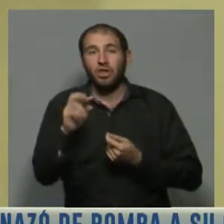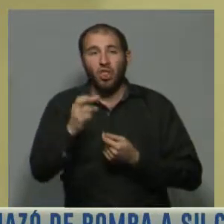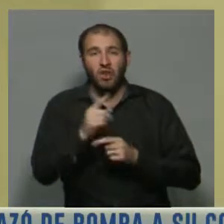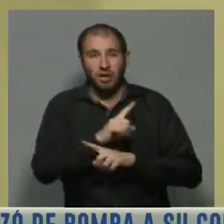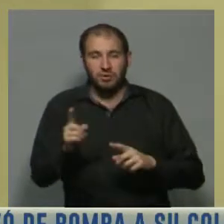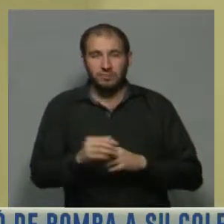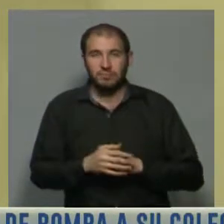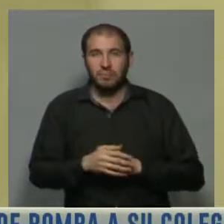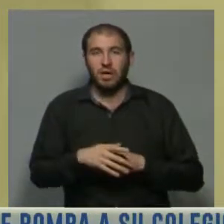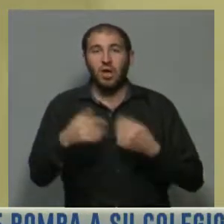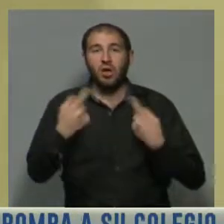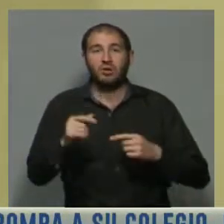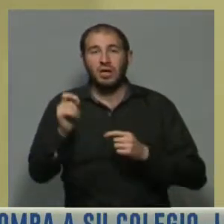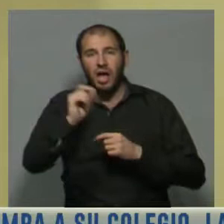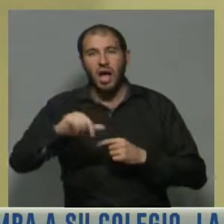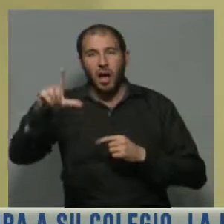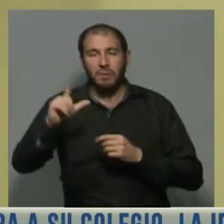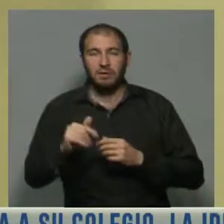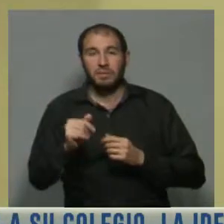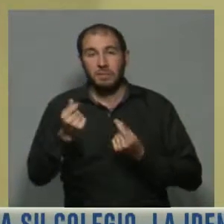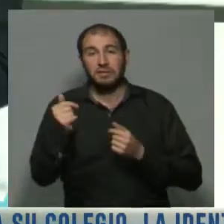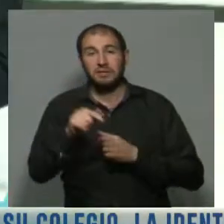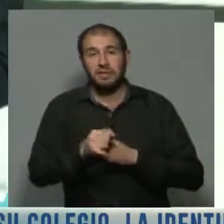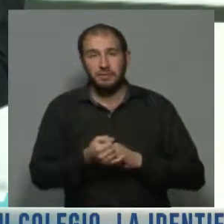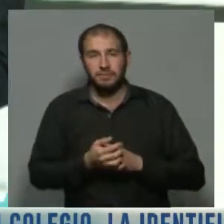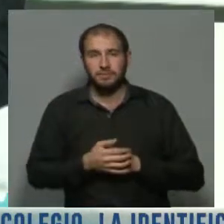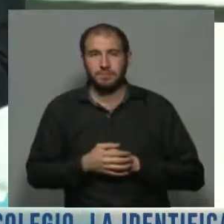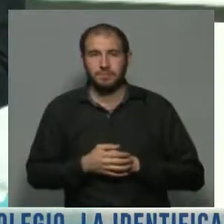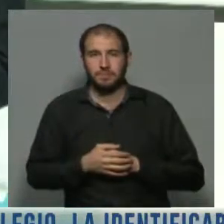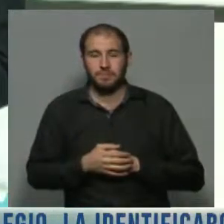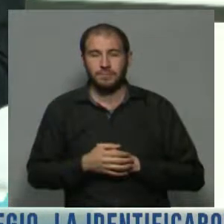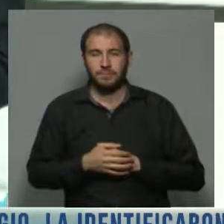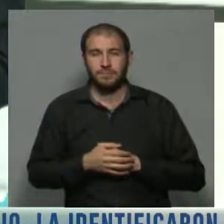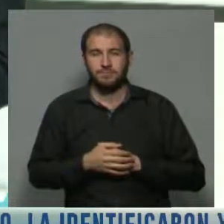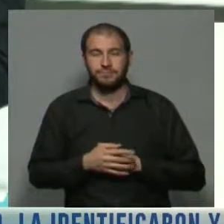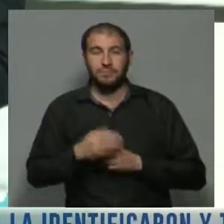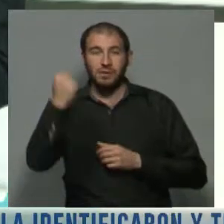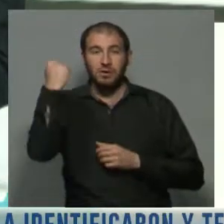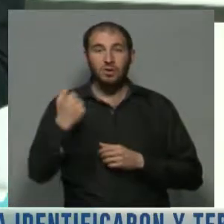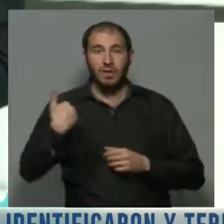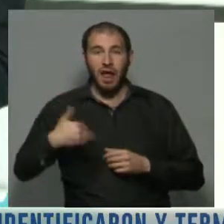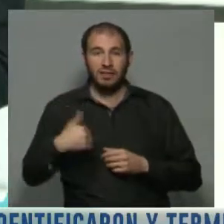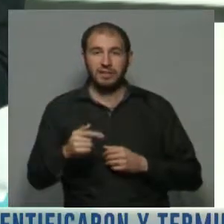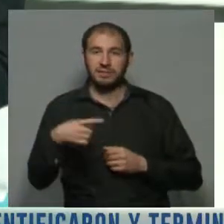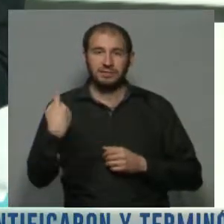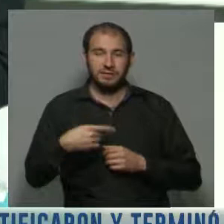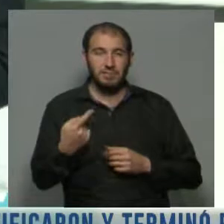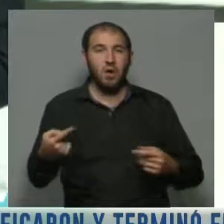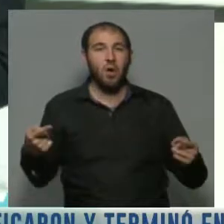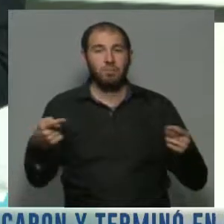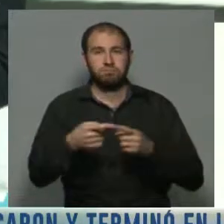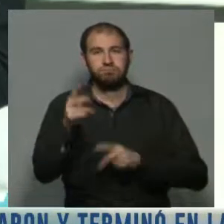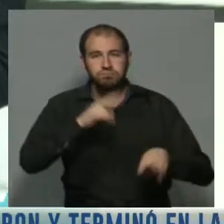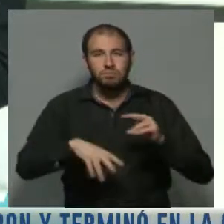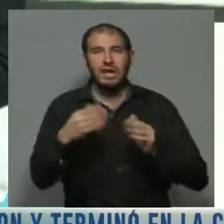dólar, entonces que los productos aumenten sí a este precio? Bueno, la economía argentina siempre busca